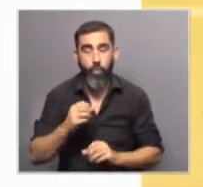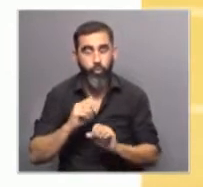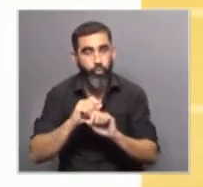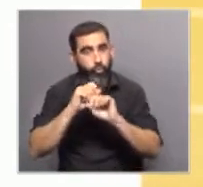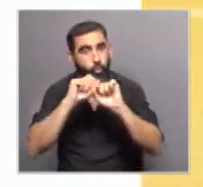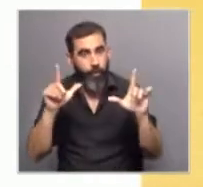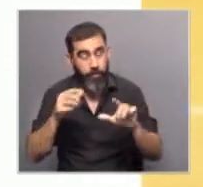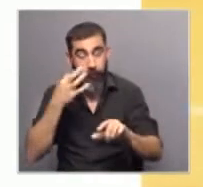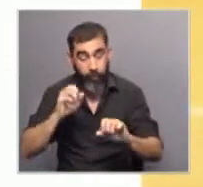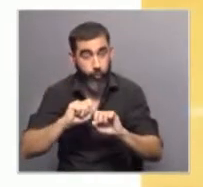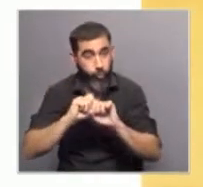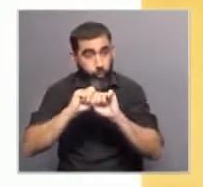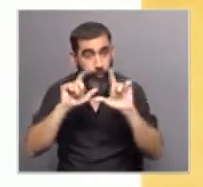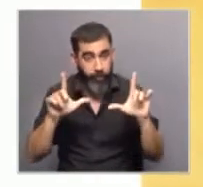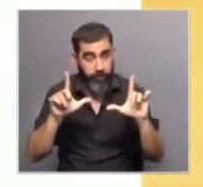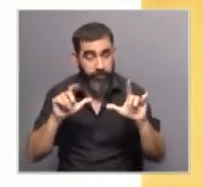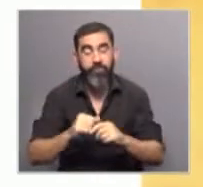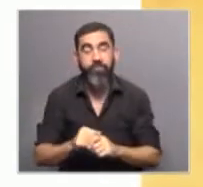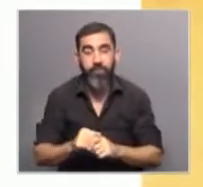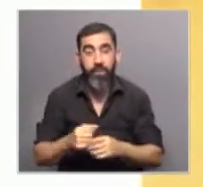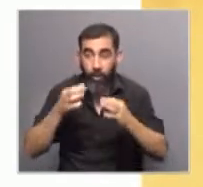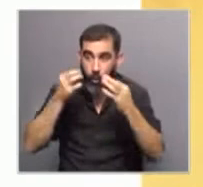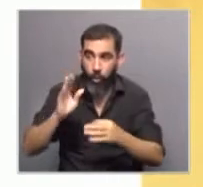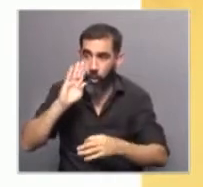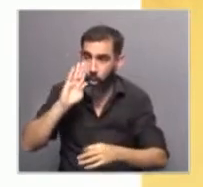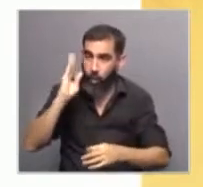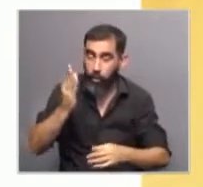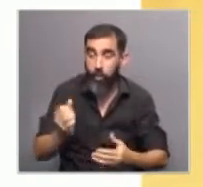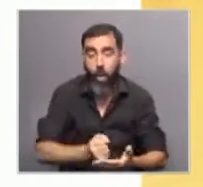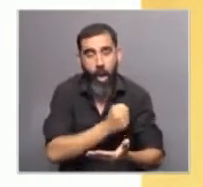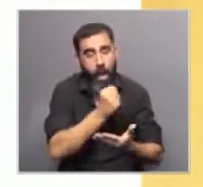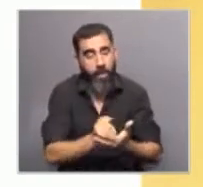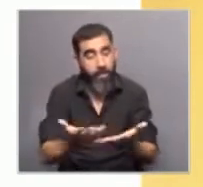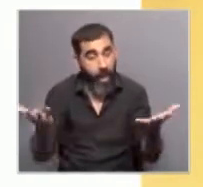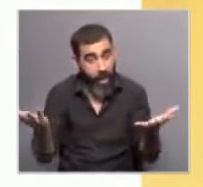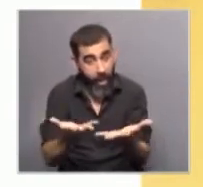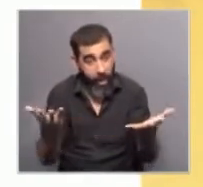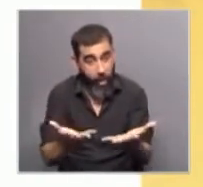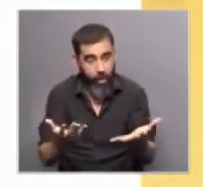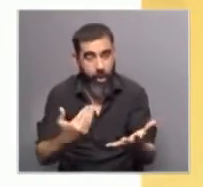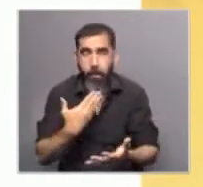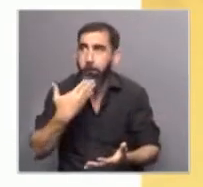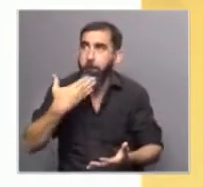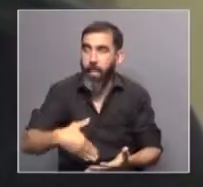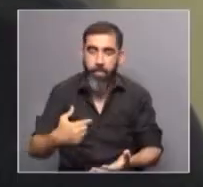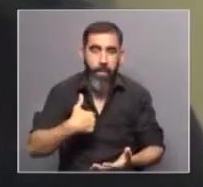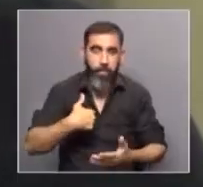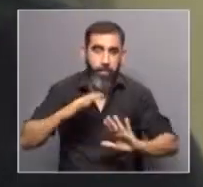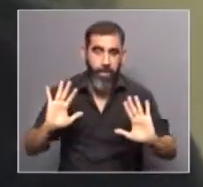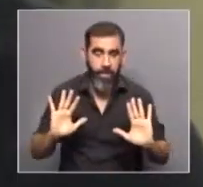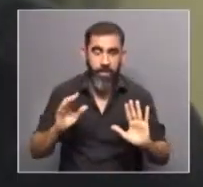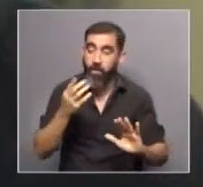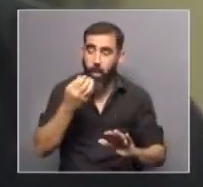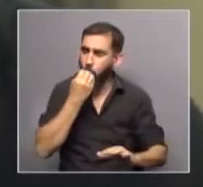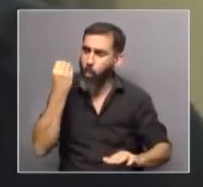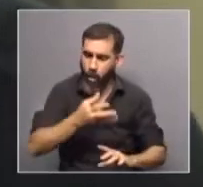sorprendió y me sorprende y llegar a ese reconocimiento hasta el día de hoy es algo que es impresionante para mí y que está